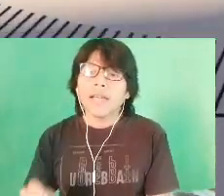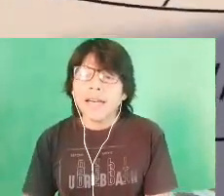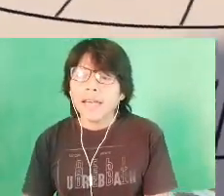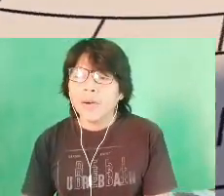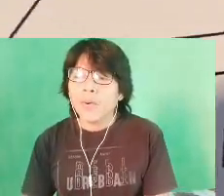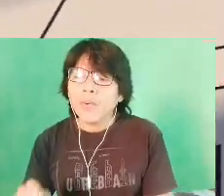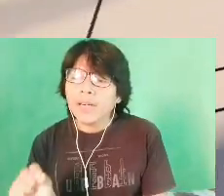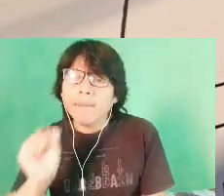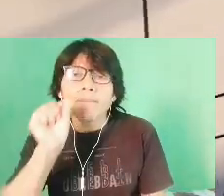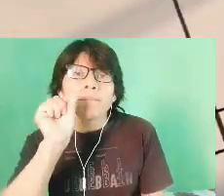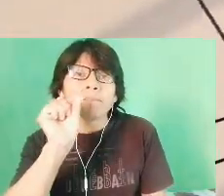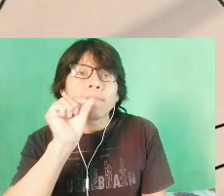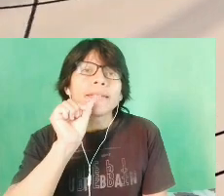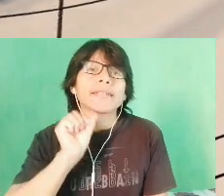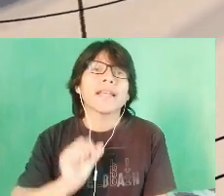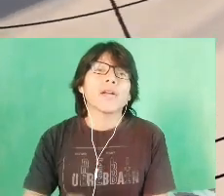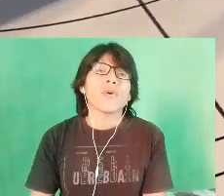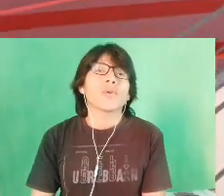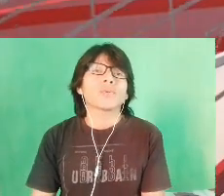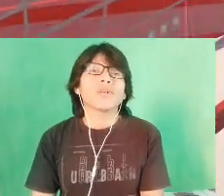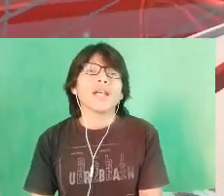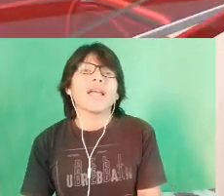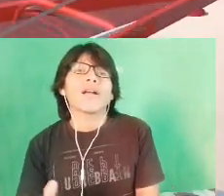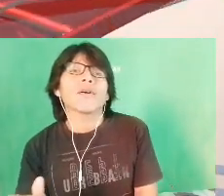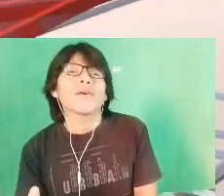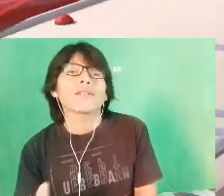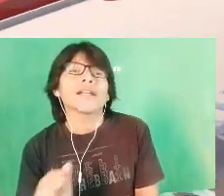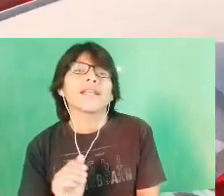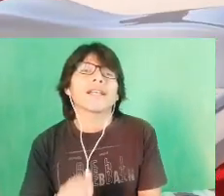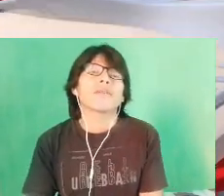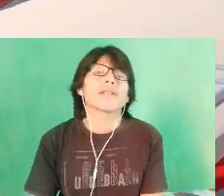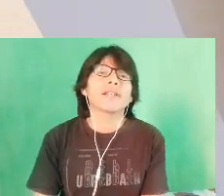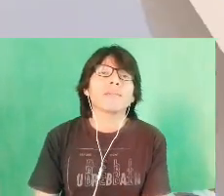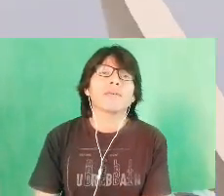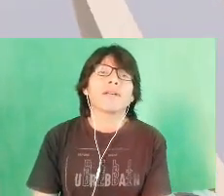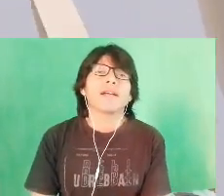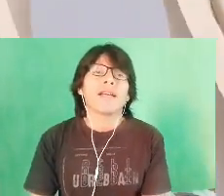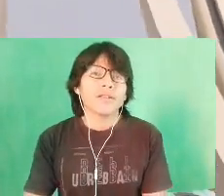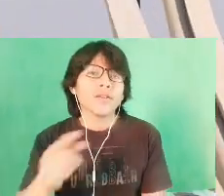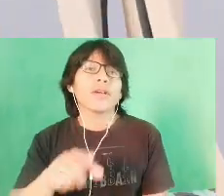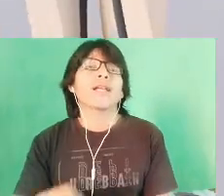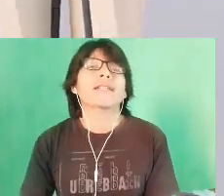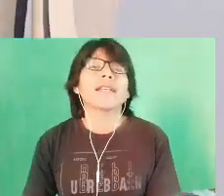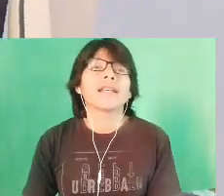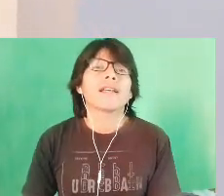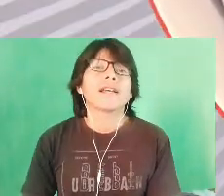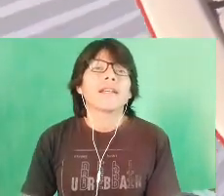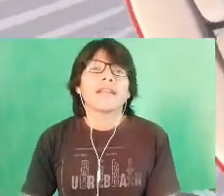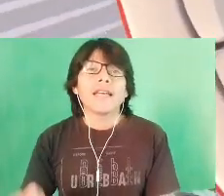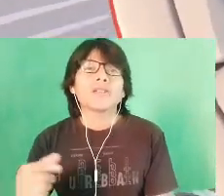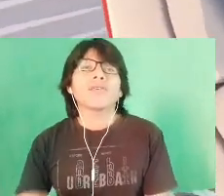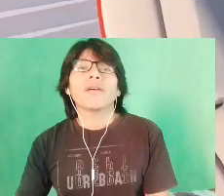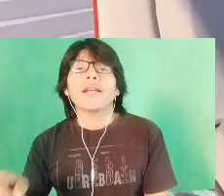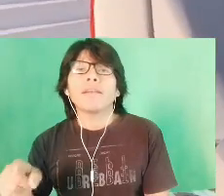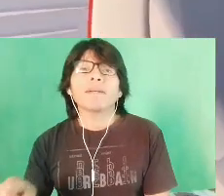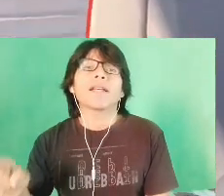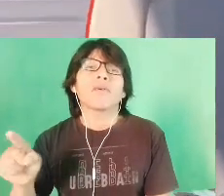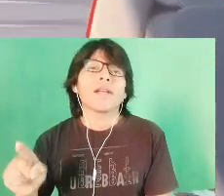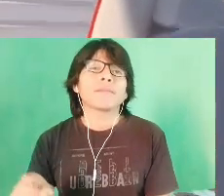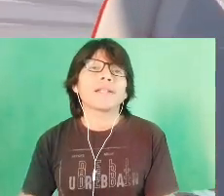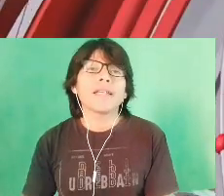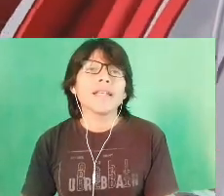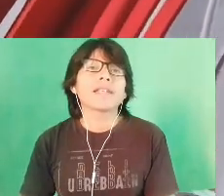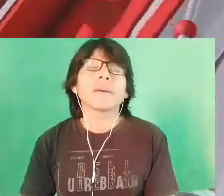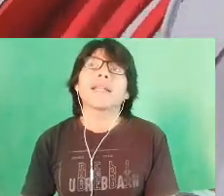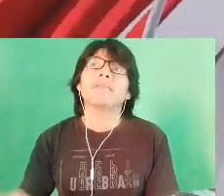Quieren buscarle una pizca de corrupción en contra de Claudia Sheinbaum. Eso es lo que van a hacer. Y ahí es donde van a empezar